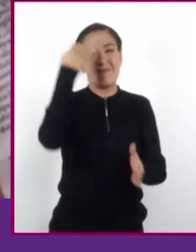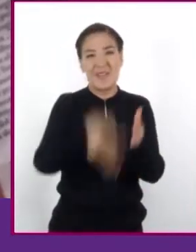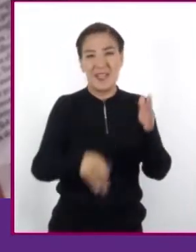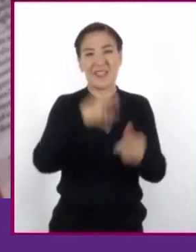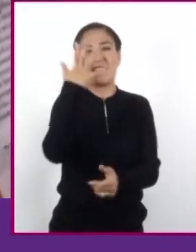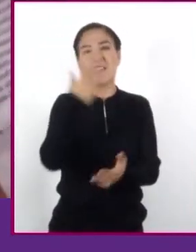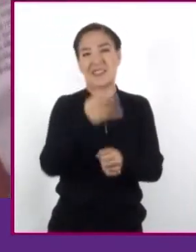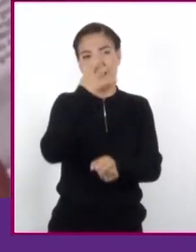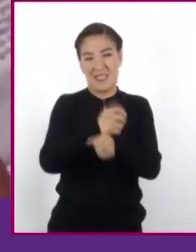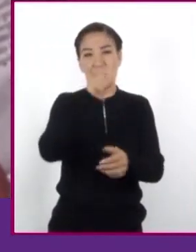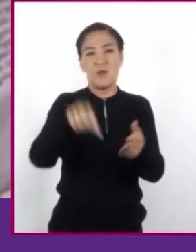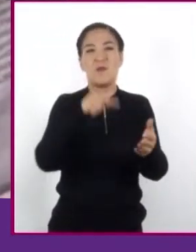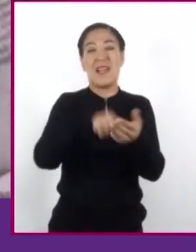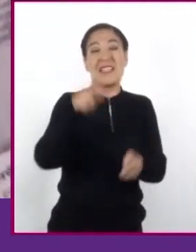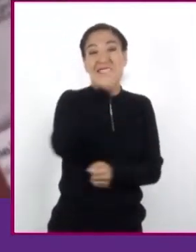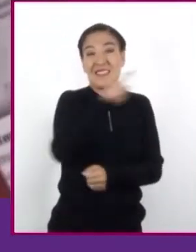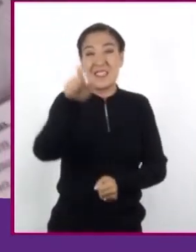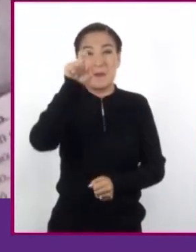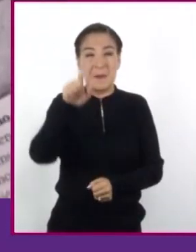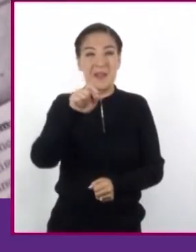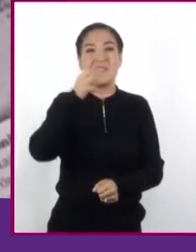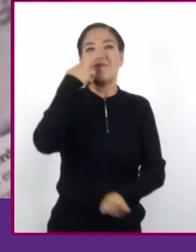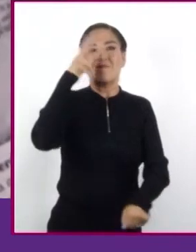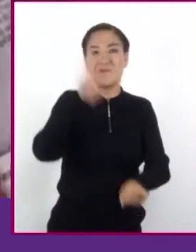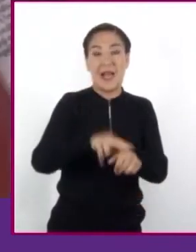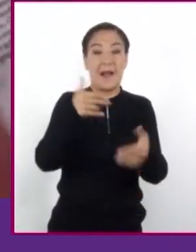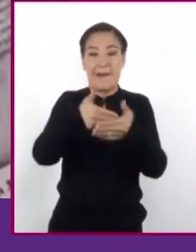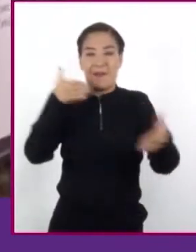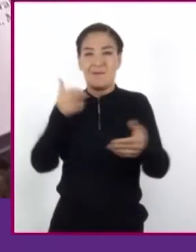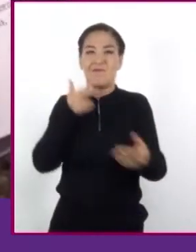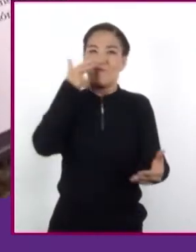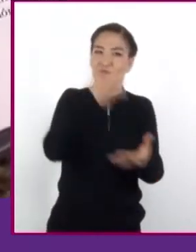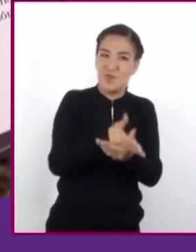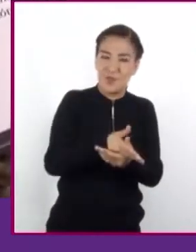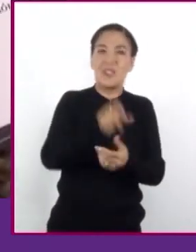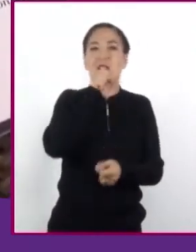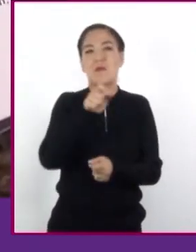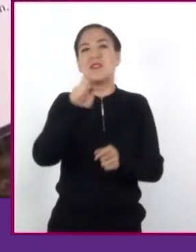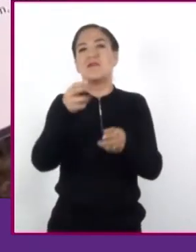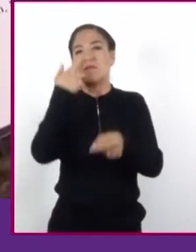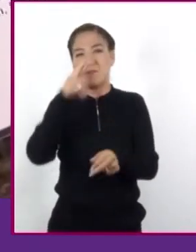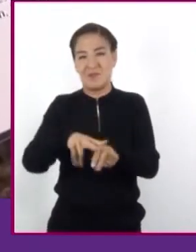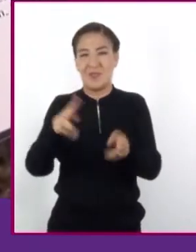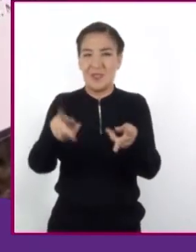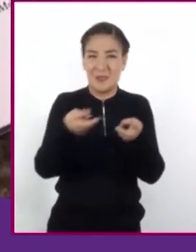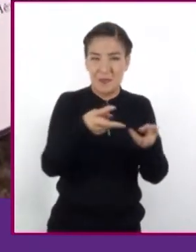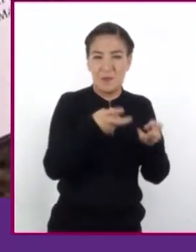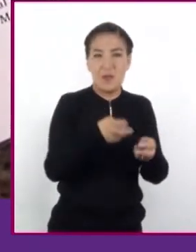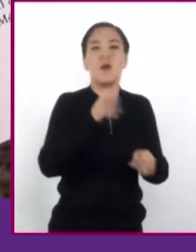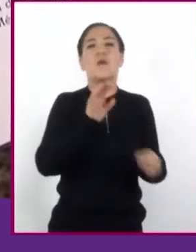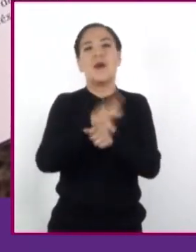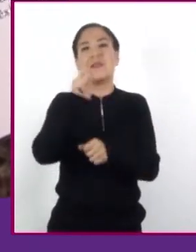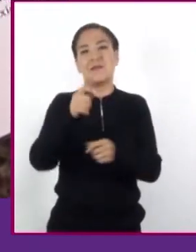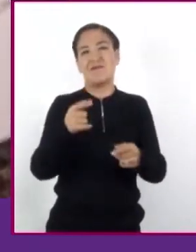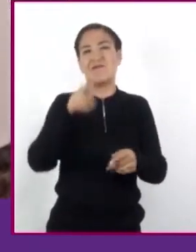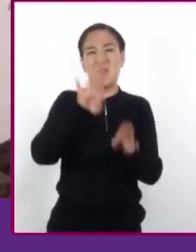de 120 delitos, antes que el asesinato y el robo, dato que despertó la curiosidad del historiador.